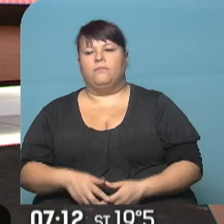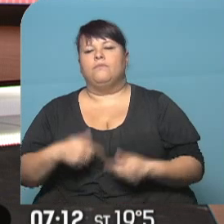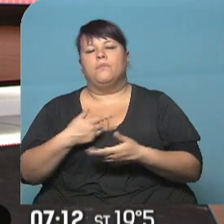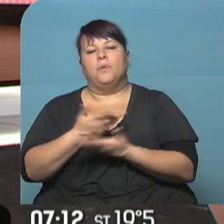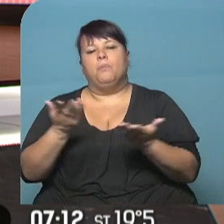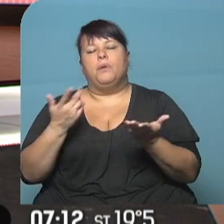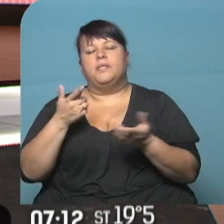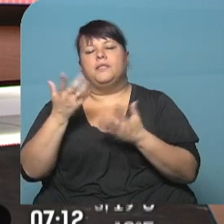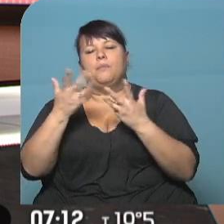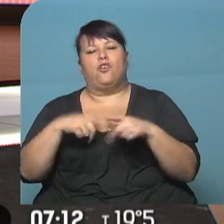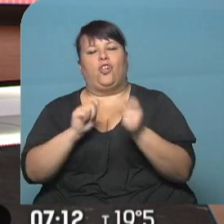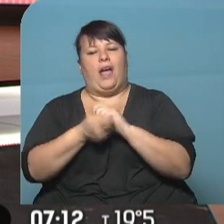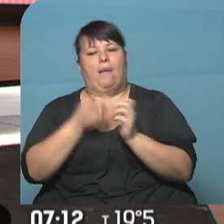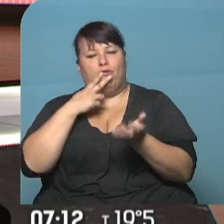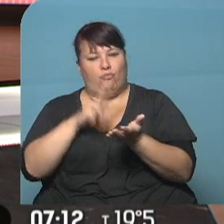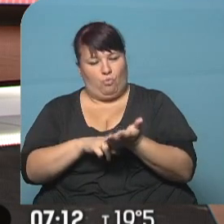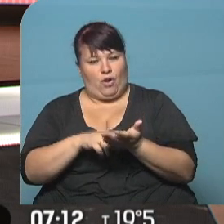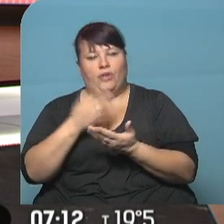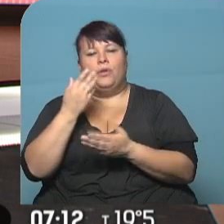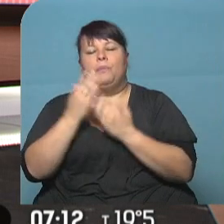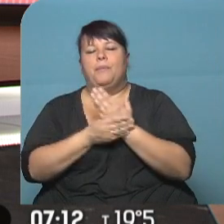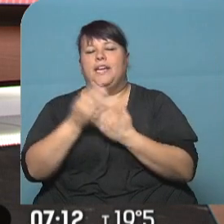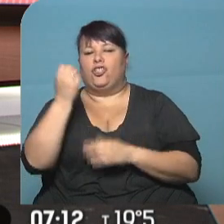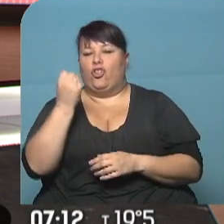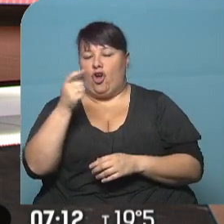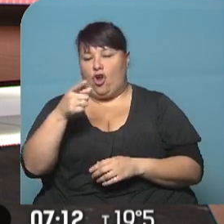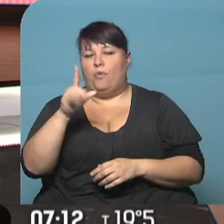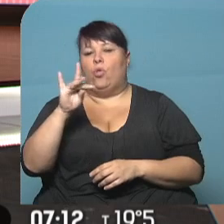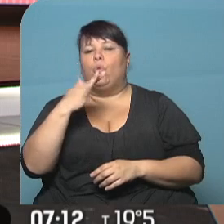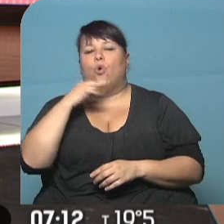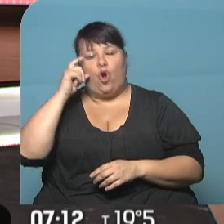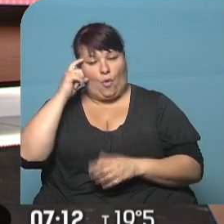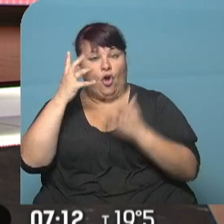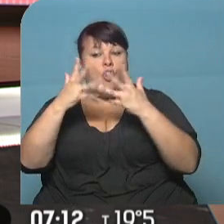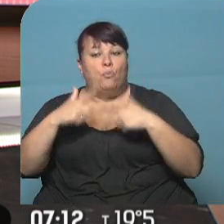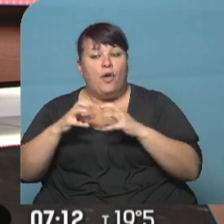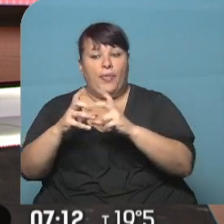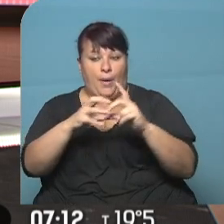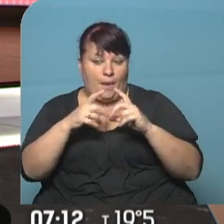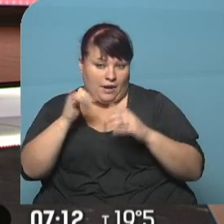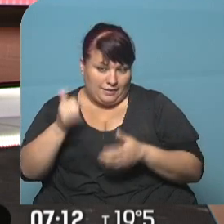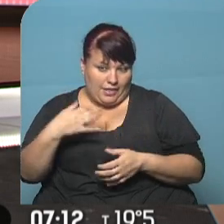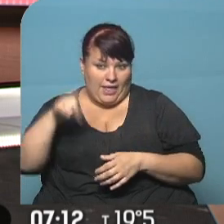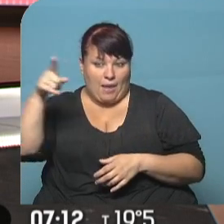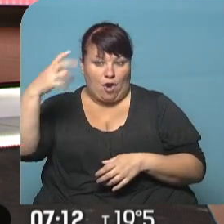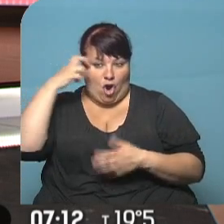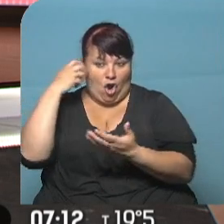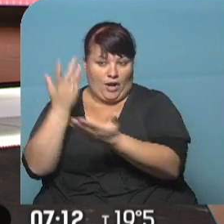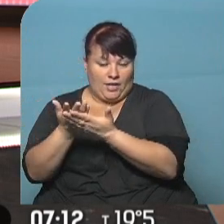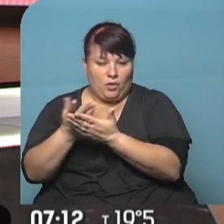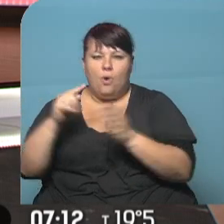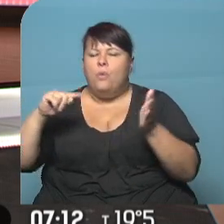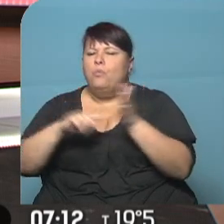presentado el proyecto de reforma tributaria, estuvo a cargo del ministro de Hacienda, Nicolás Dujovne. Proyecto que será debatido, claro, en el Congreso Nacional.